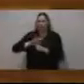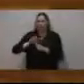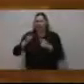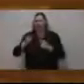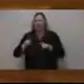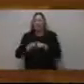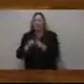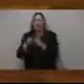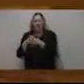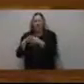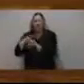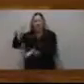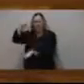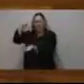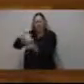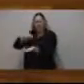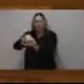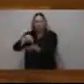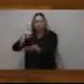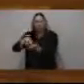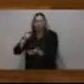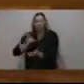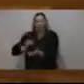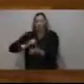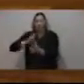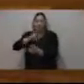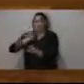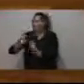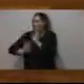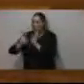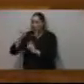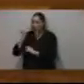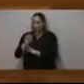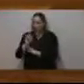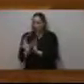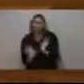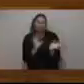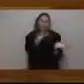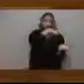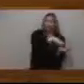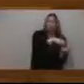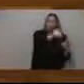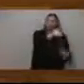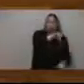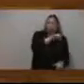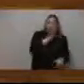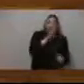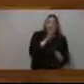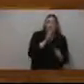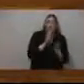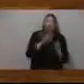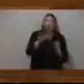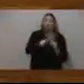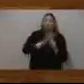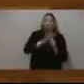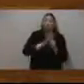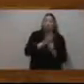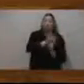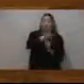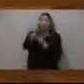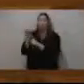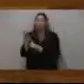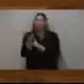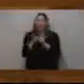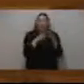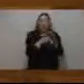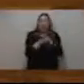aprovechadas a pleno rendimiento, el planterno nuevo regasificado en el Gijón, además cuando en el norte ya había dos entradas de Galstra, de Coruña